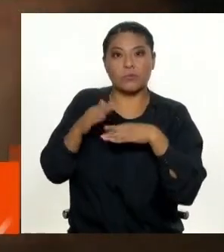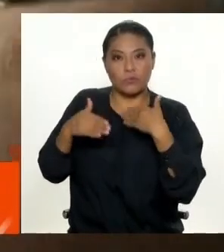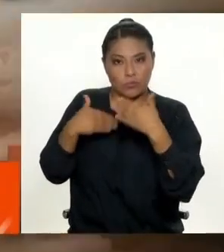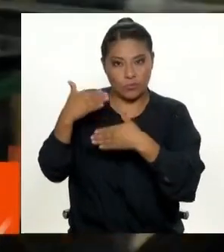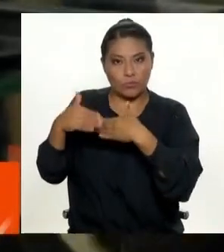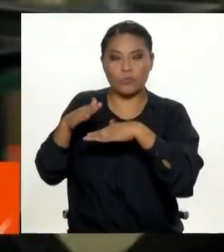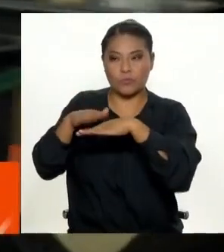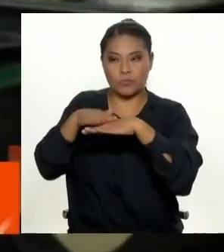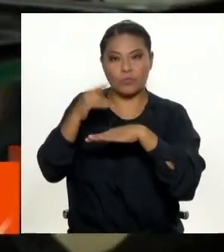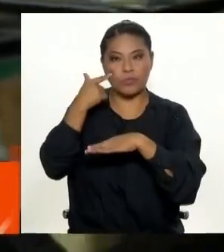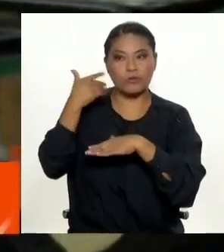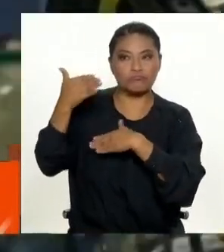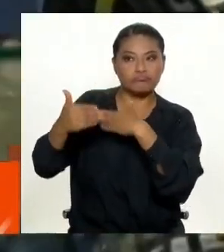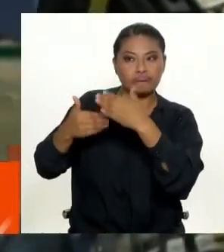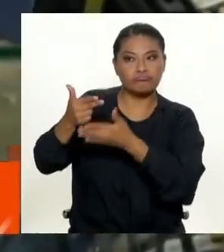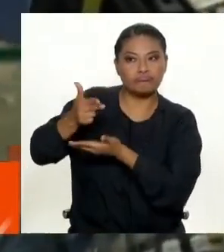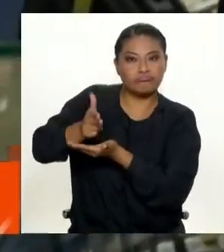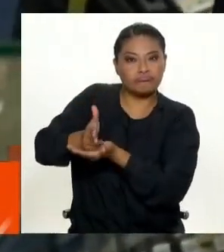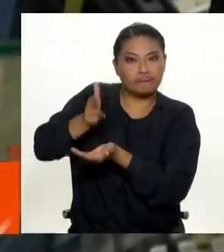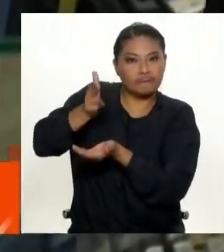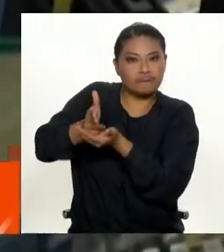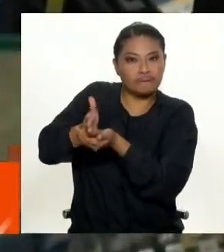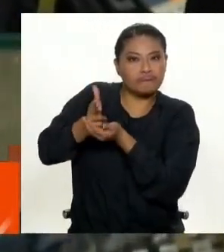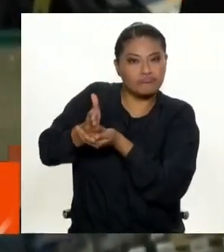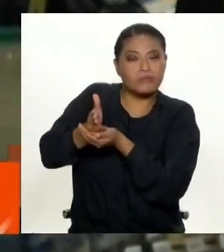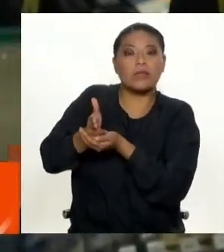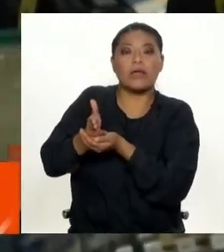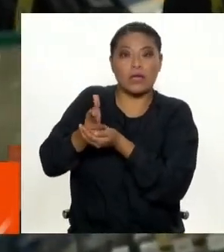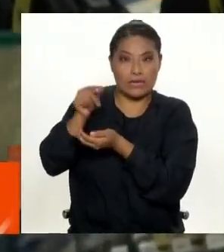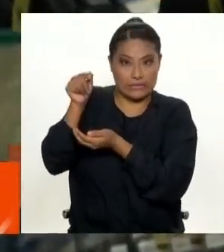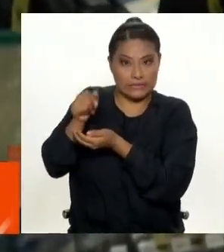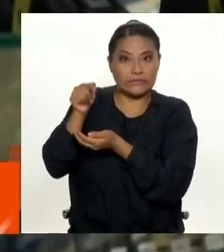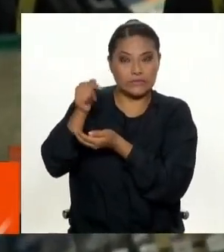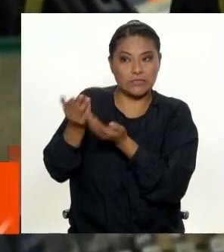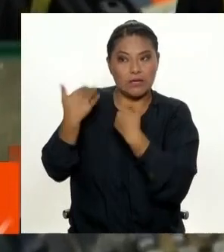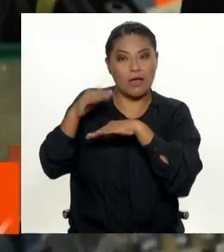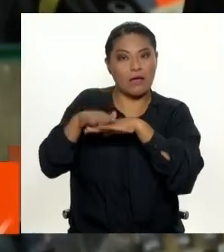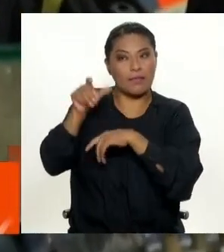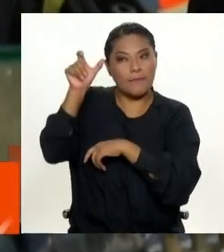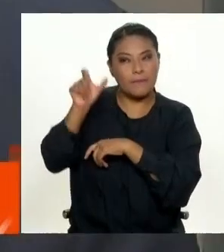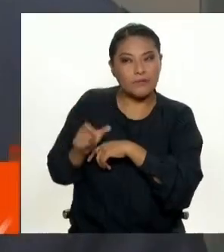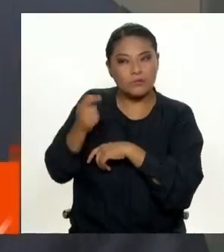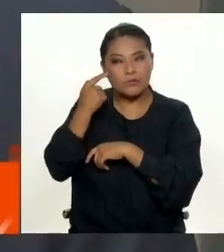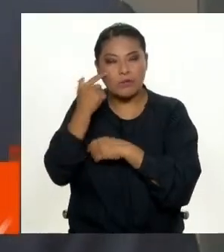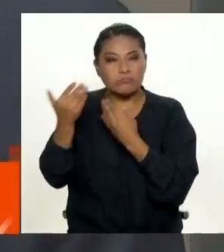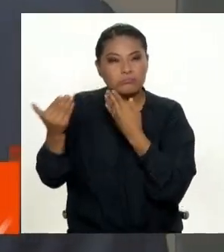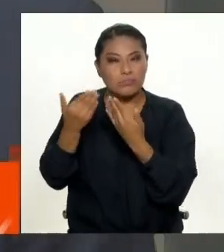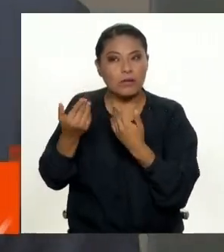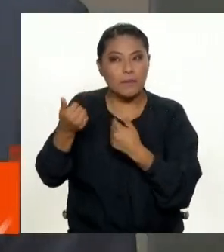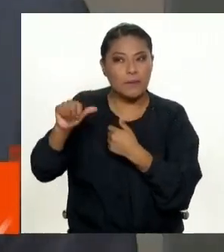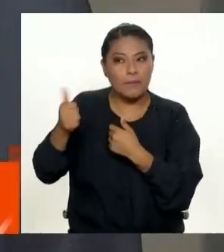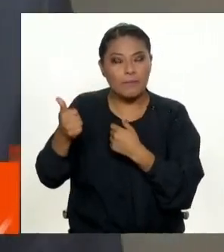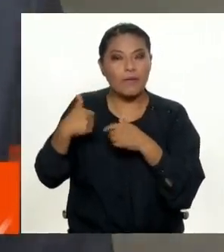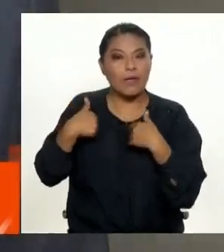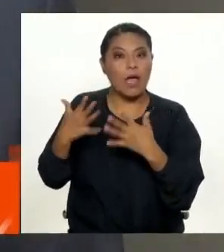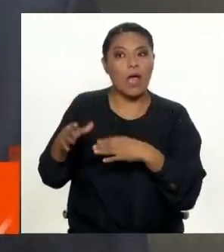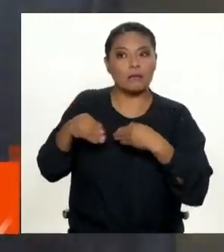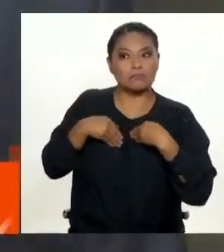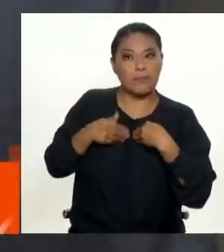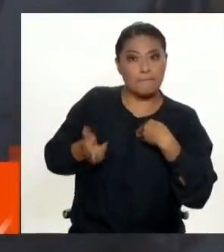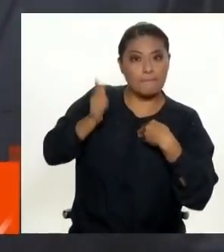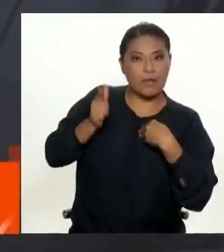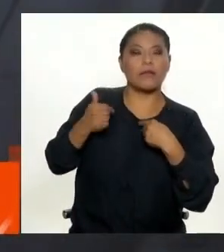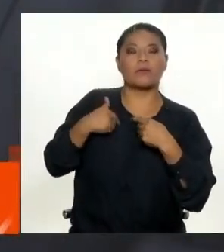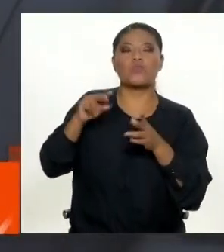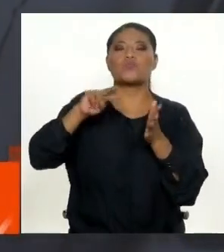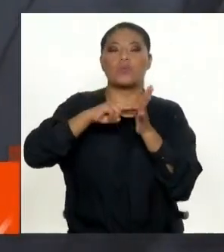uso adecuado de las armas. Y solamente cuando se trate de una situación de vida o muerte para defenderse. Muchas gracias, señor Oscar Quiñones.